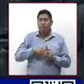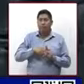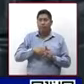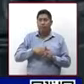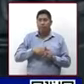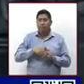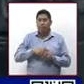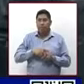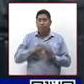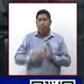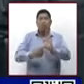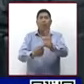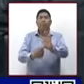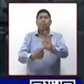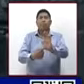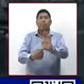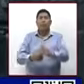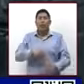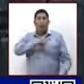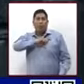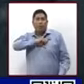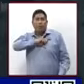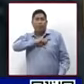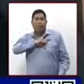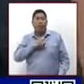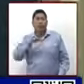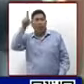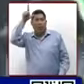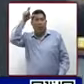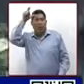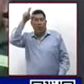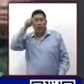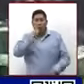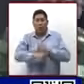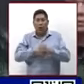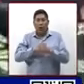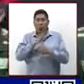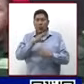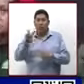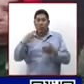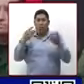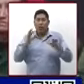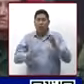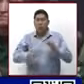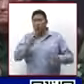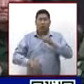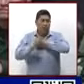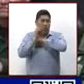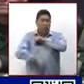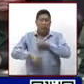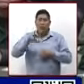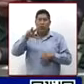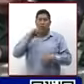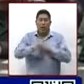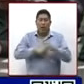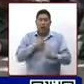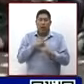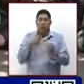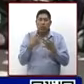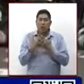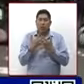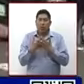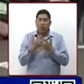pantalla, que ha sido presentado justamente por la policía, el padrastro de 24 años que ha recibido una sentencia de 30 años de